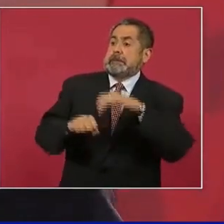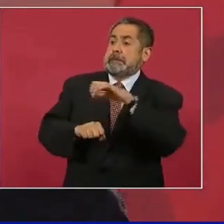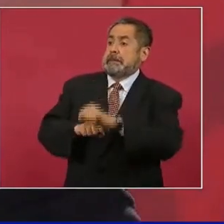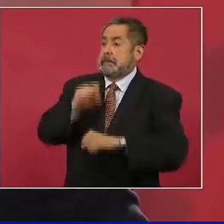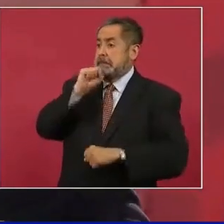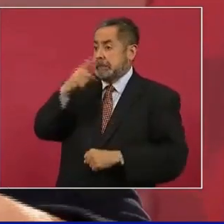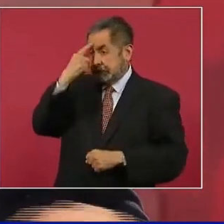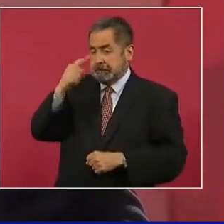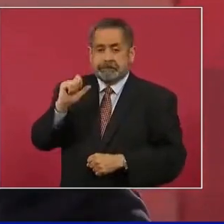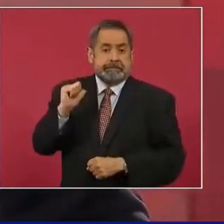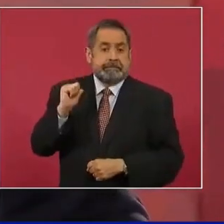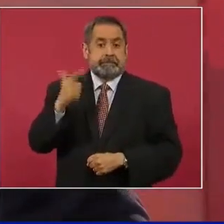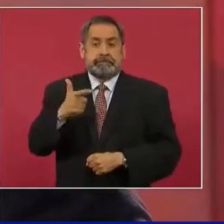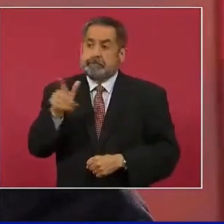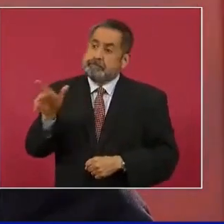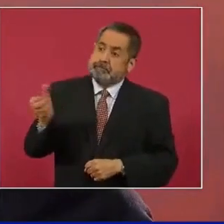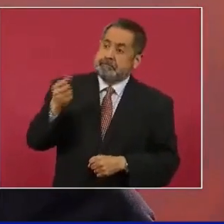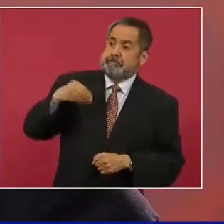algo,